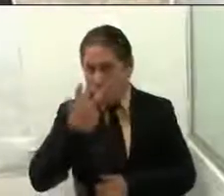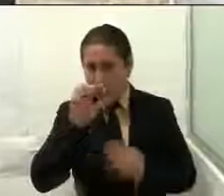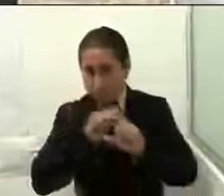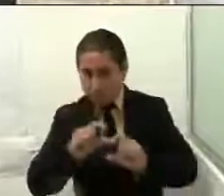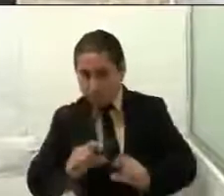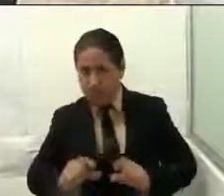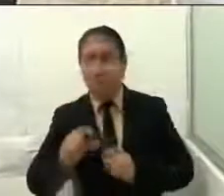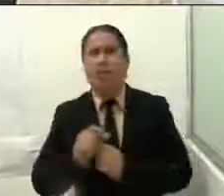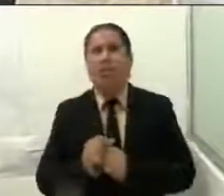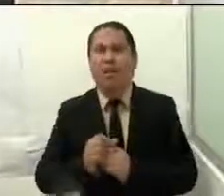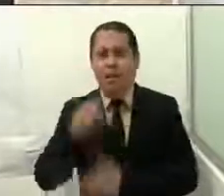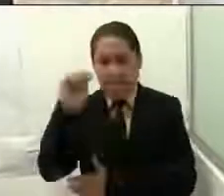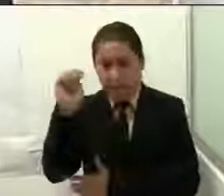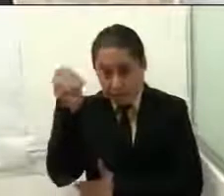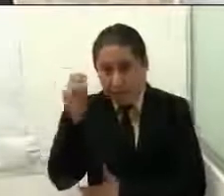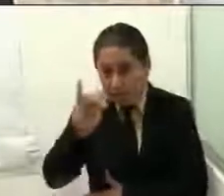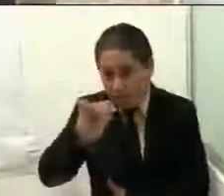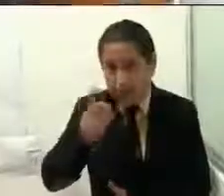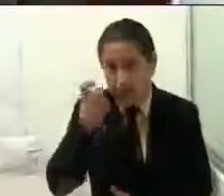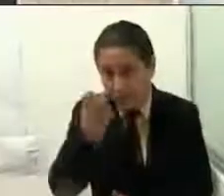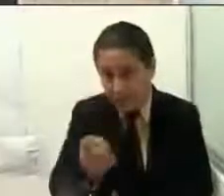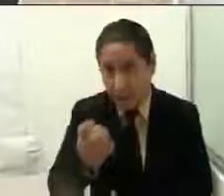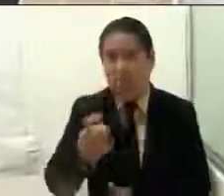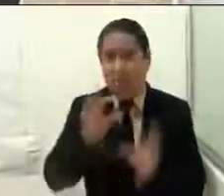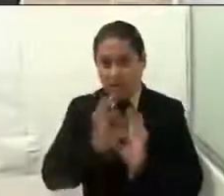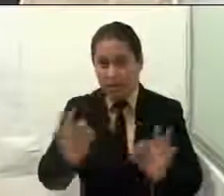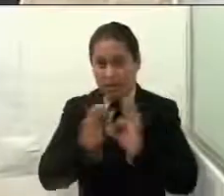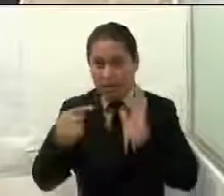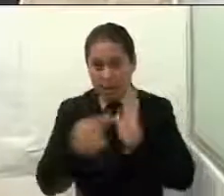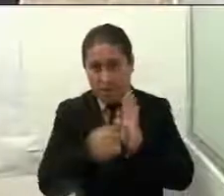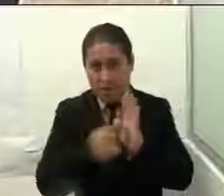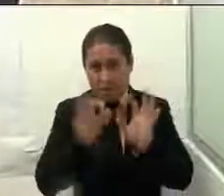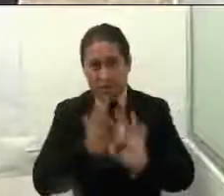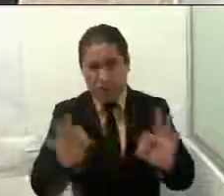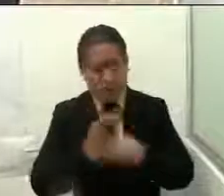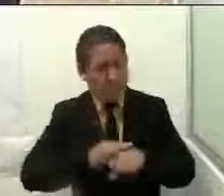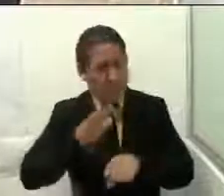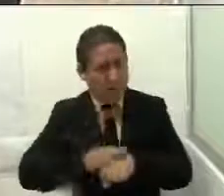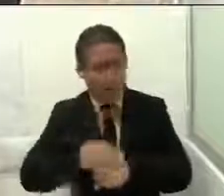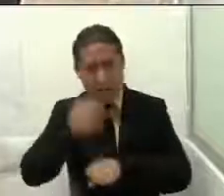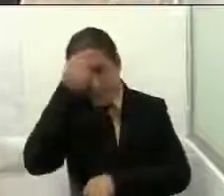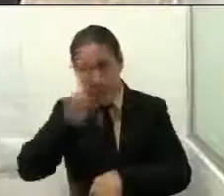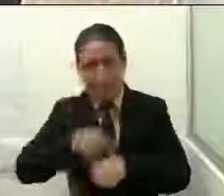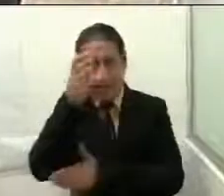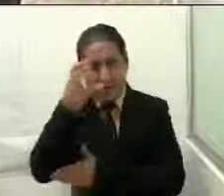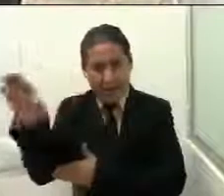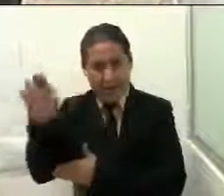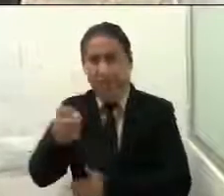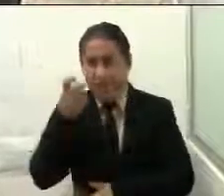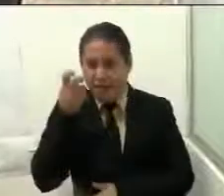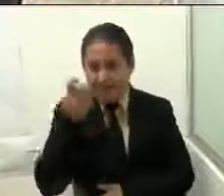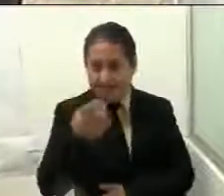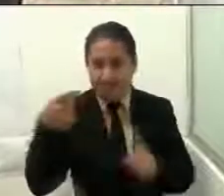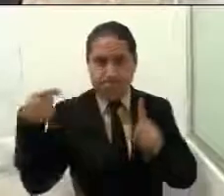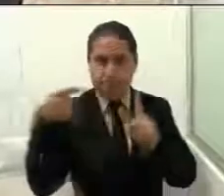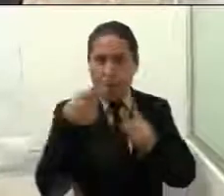sagarpa precisamente uno de los puntos torales de la secretaria del campo es precisamente el